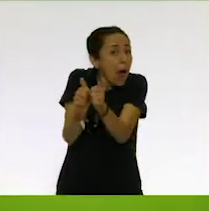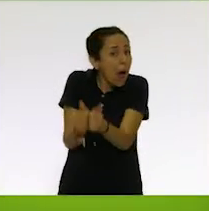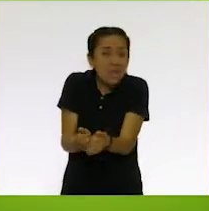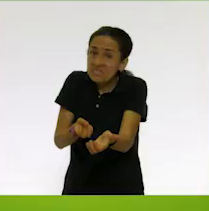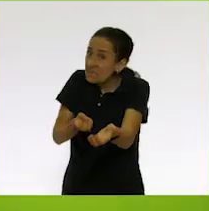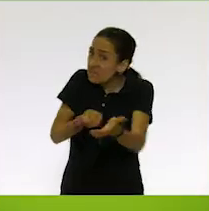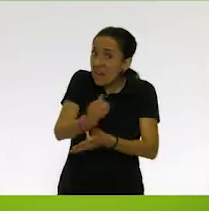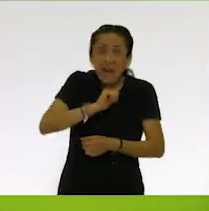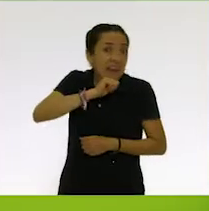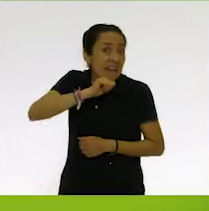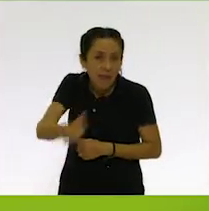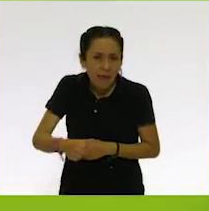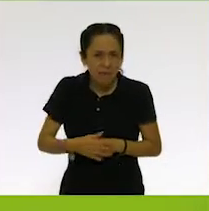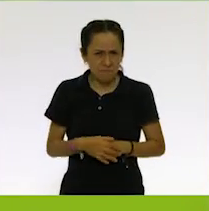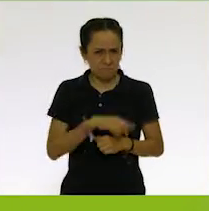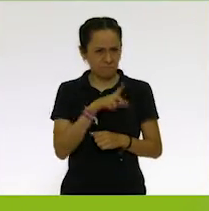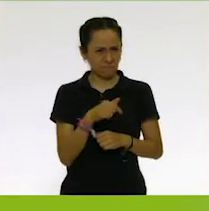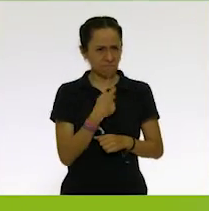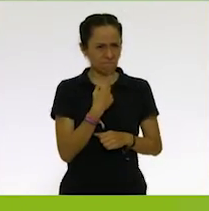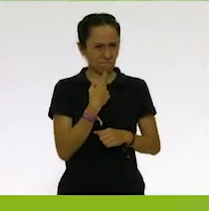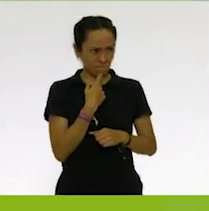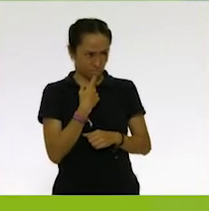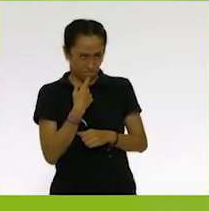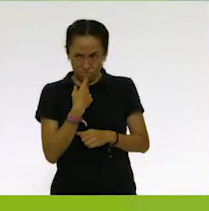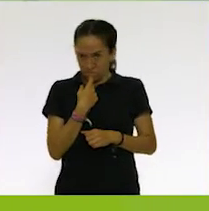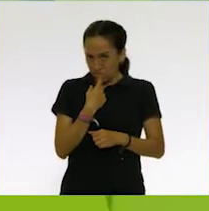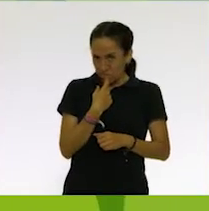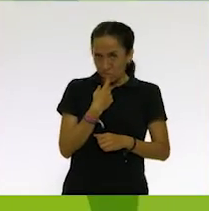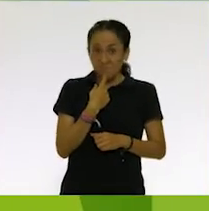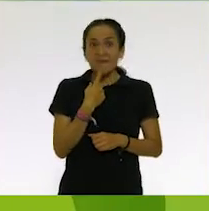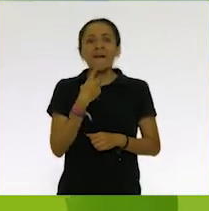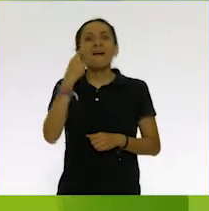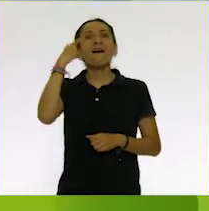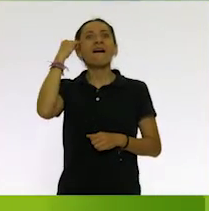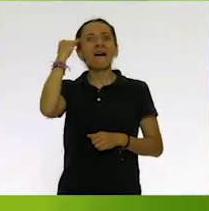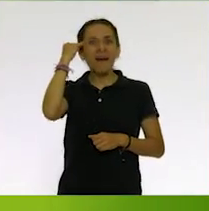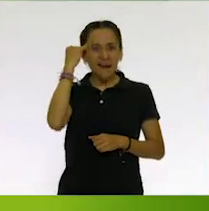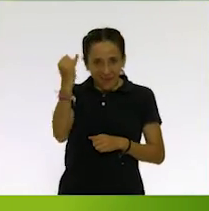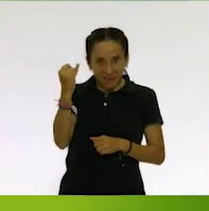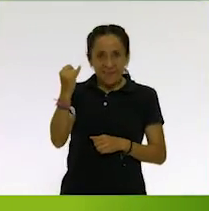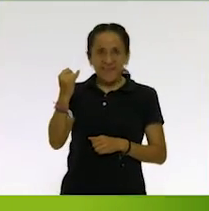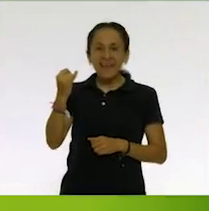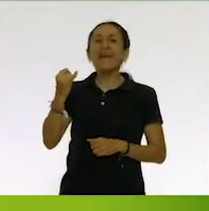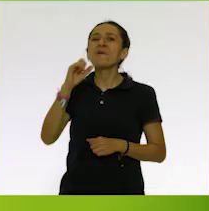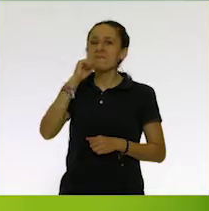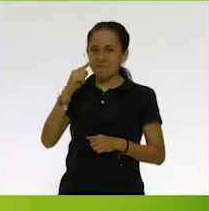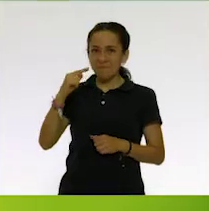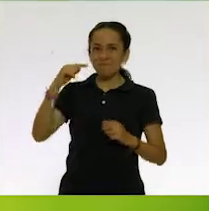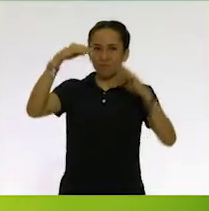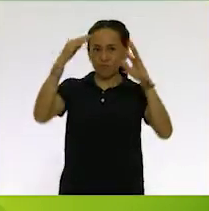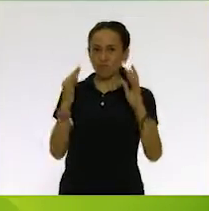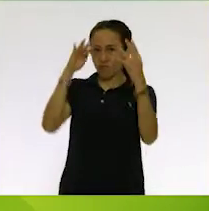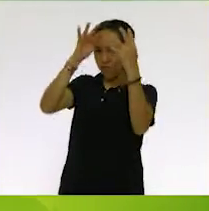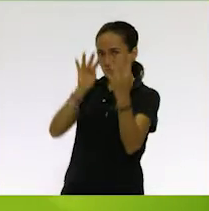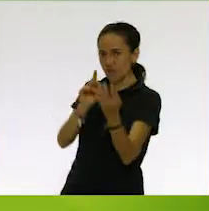pensó y llevó una jaula con pájaros. Y le dijo,